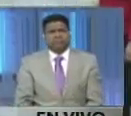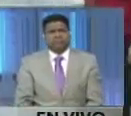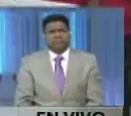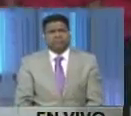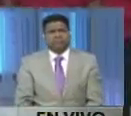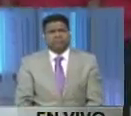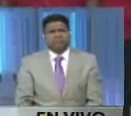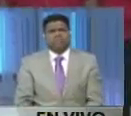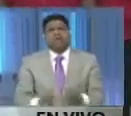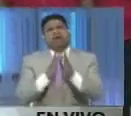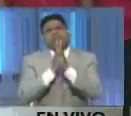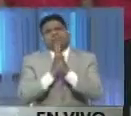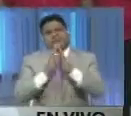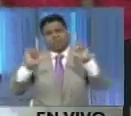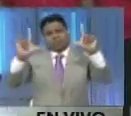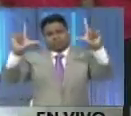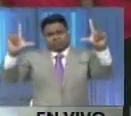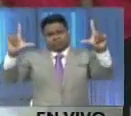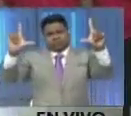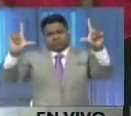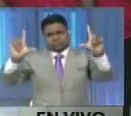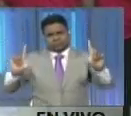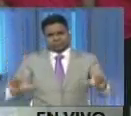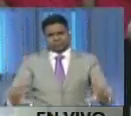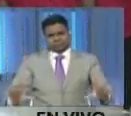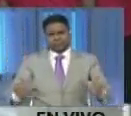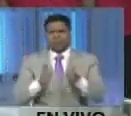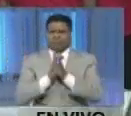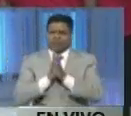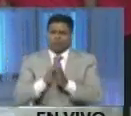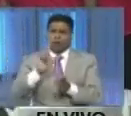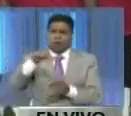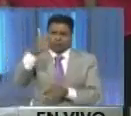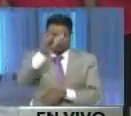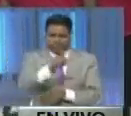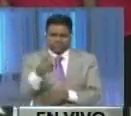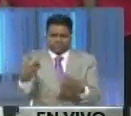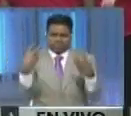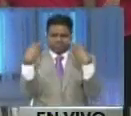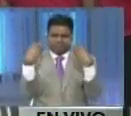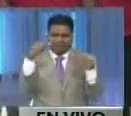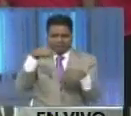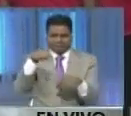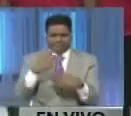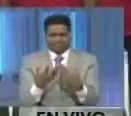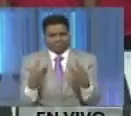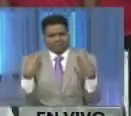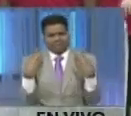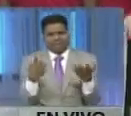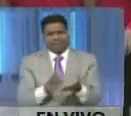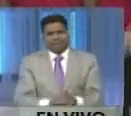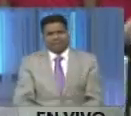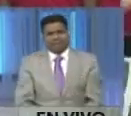No, que baje la pancarta para que los que estén atrás vean, por favor. Bájala, que no ven, no ven.